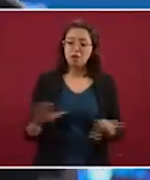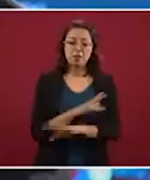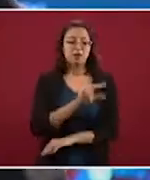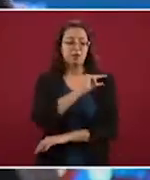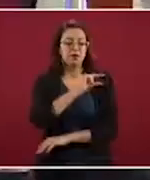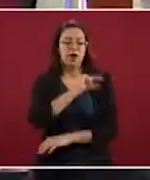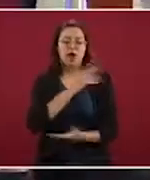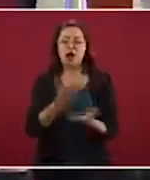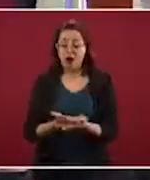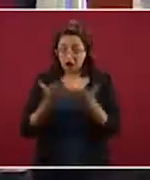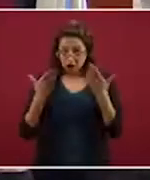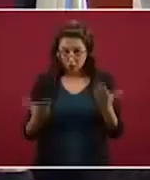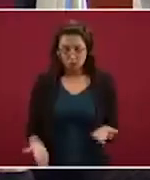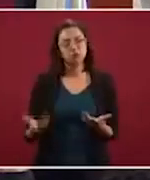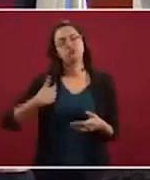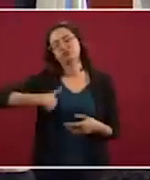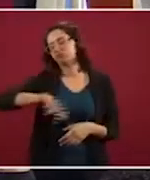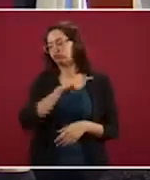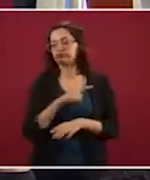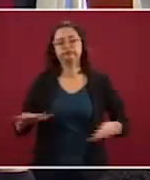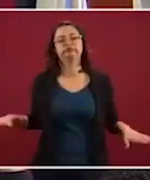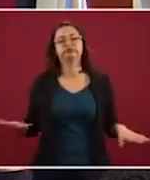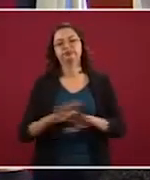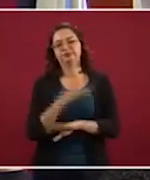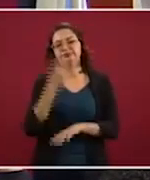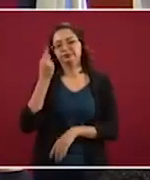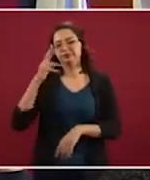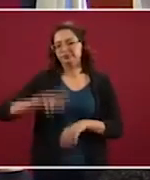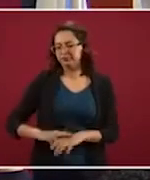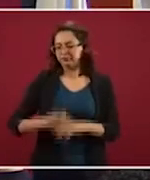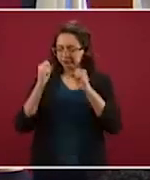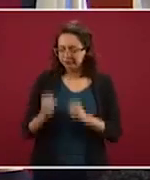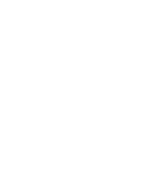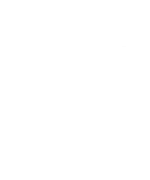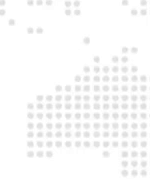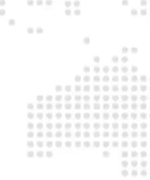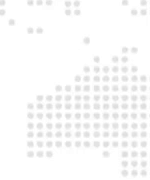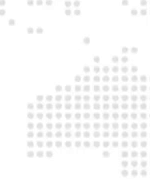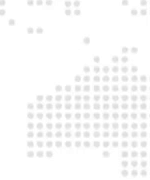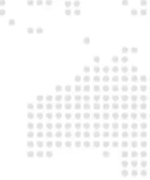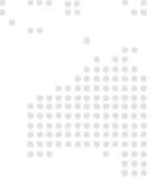Dirección de Planeación Estratégica para garantizar nuestra operación a futuro.